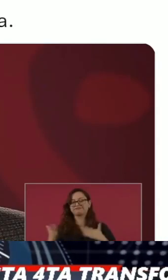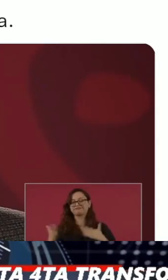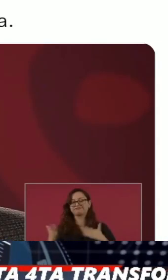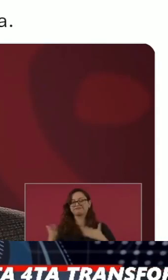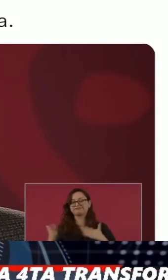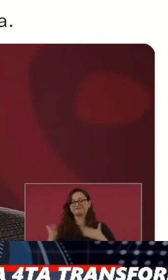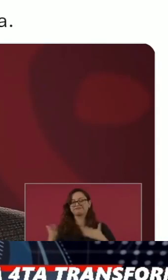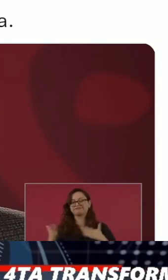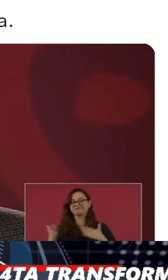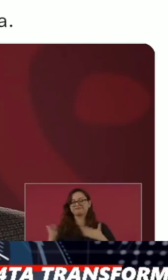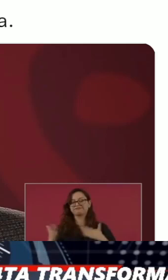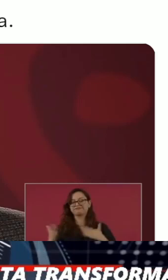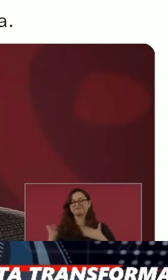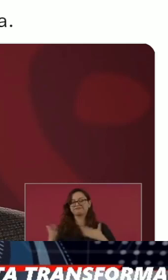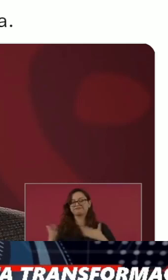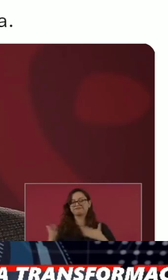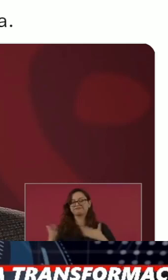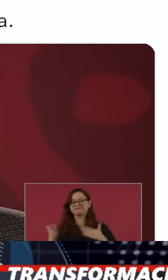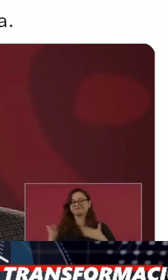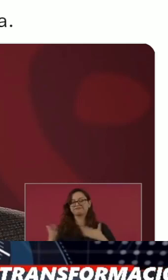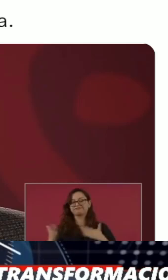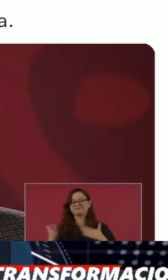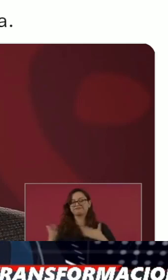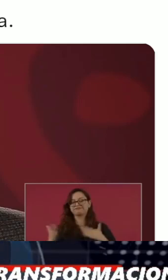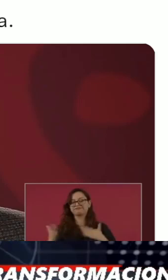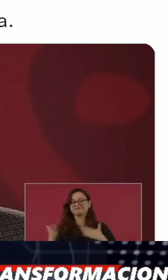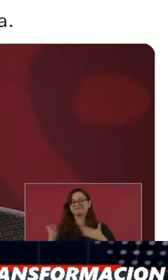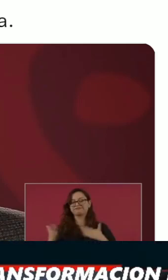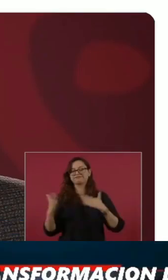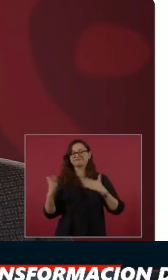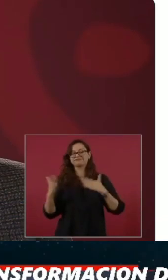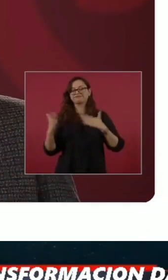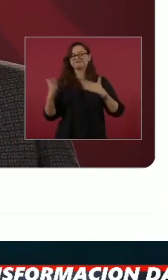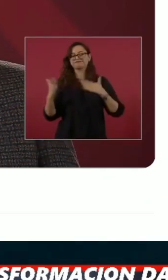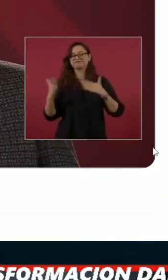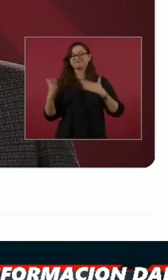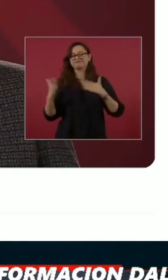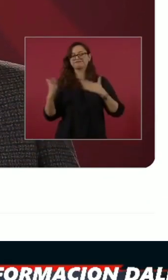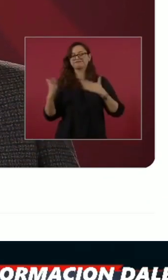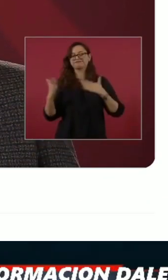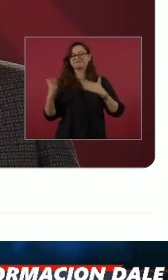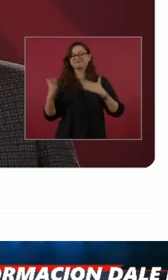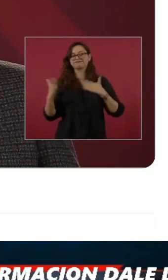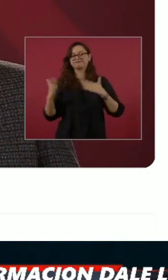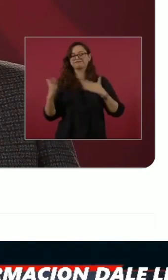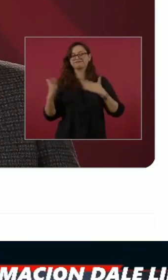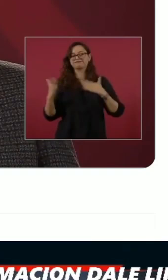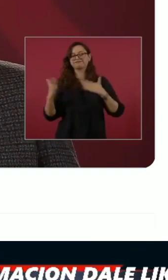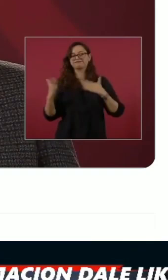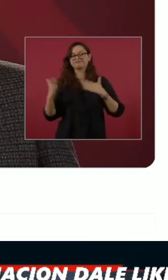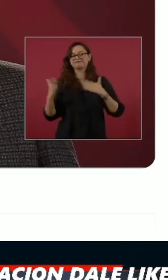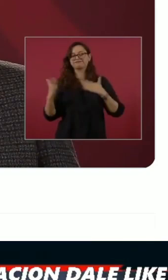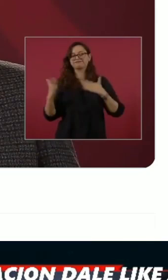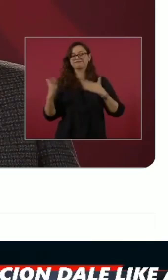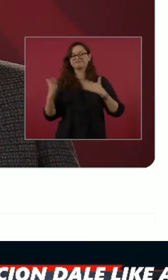hoy marcha la convocatoria para el 27 de noviembre, domingo, festejar al avance de la Cuarta Transformación. Con el pueblo